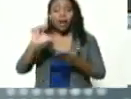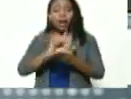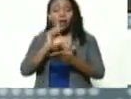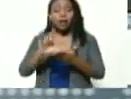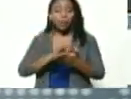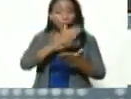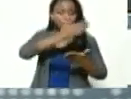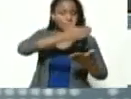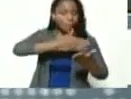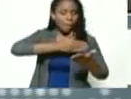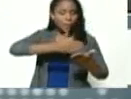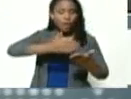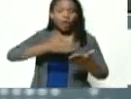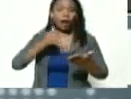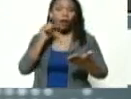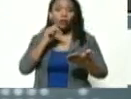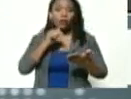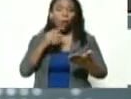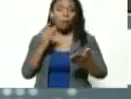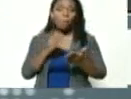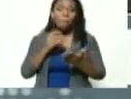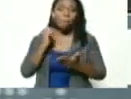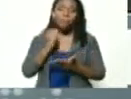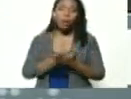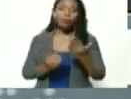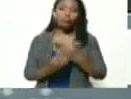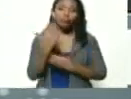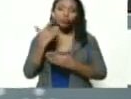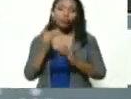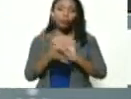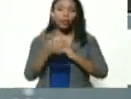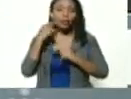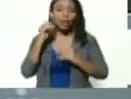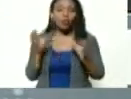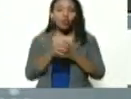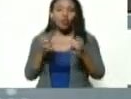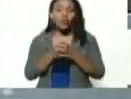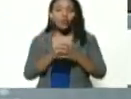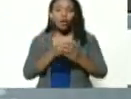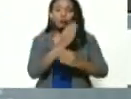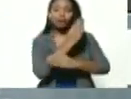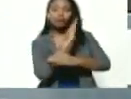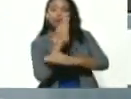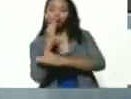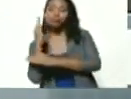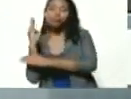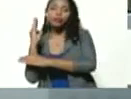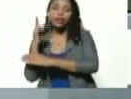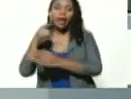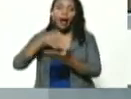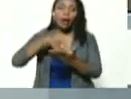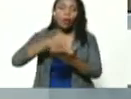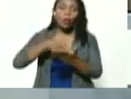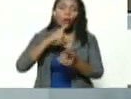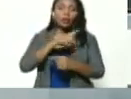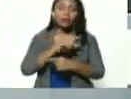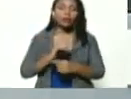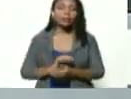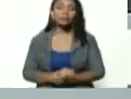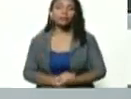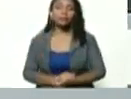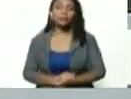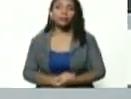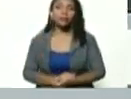de títulos impresos que forman parte de la colección Bicentenario Carabobo, con los cuales vamos a